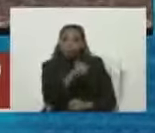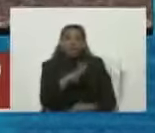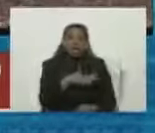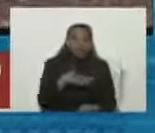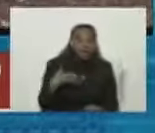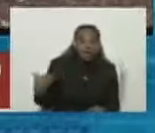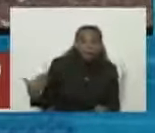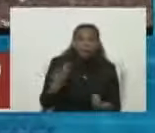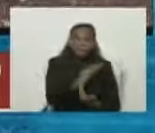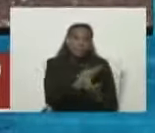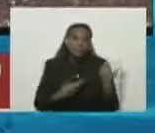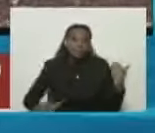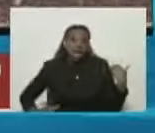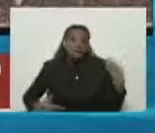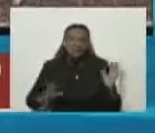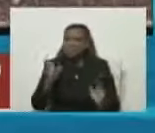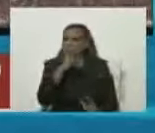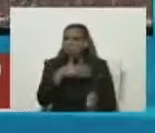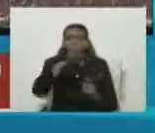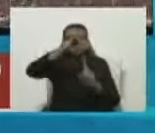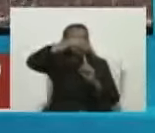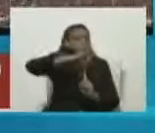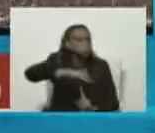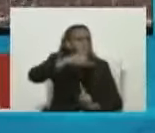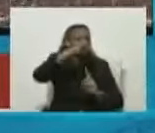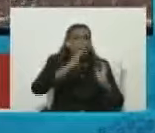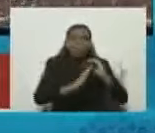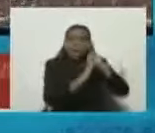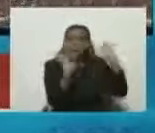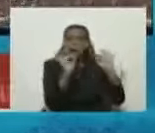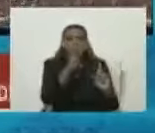¿Quieren un presidente sin liderazgo?